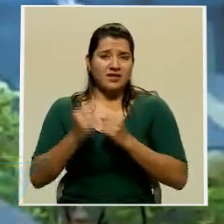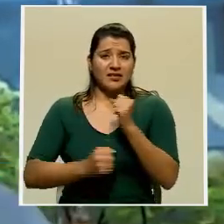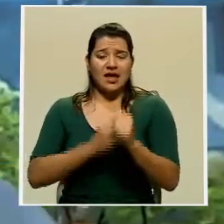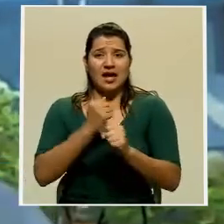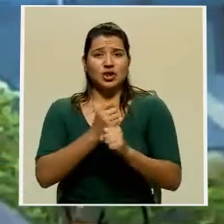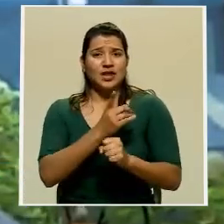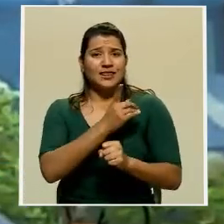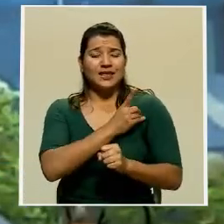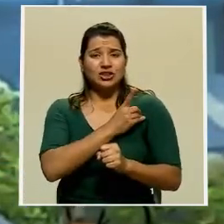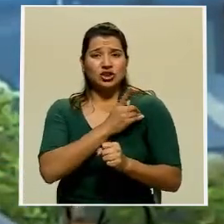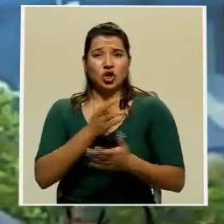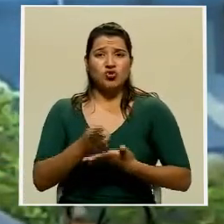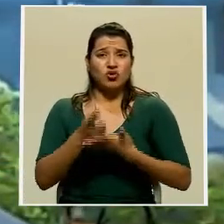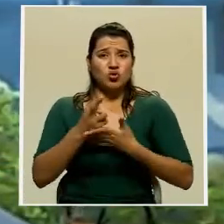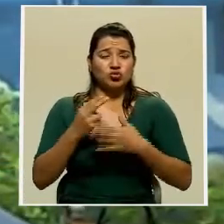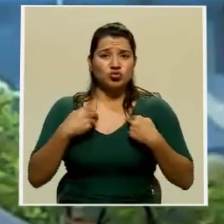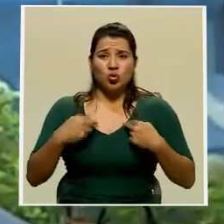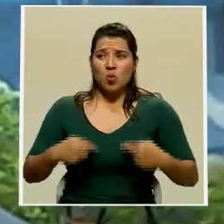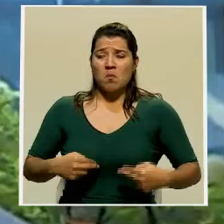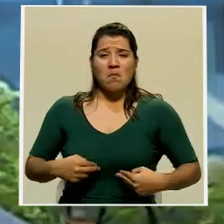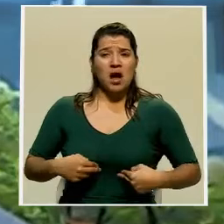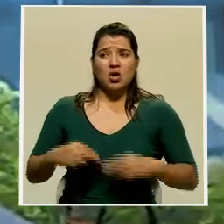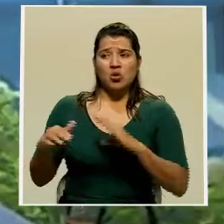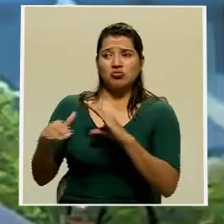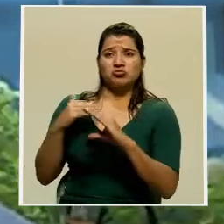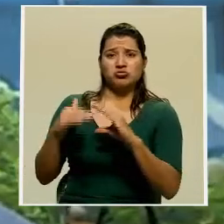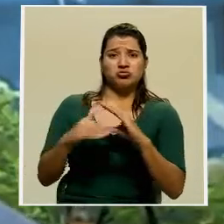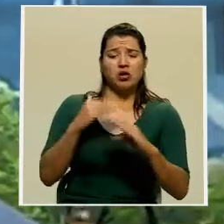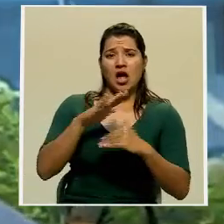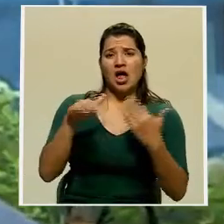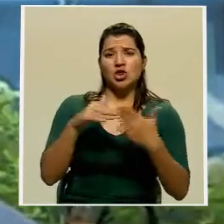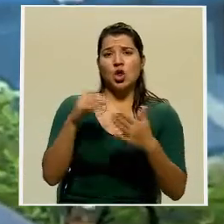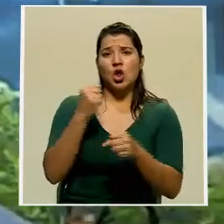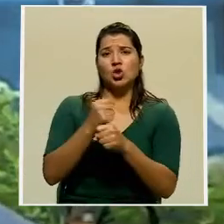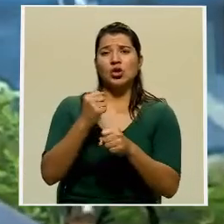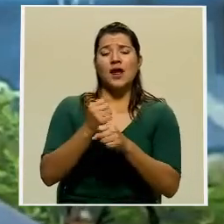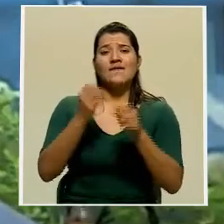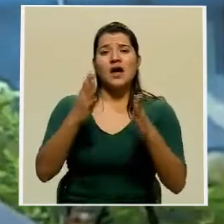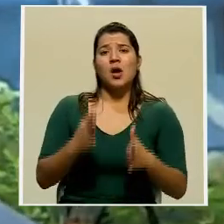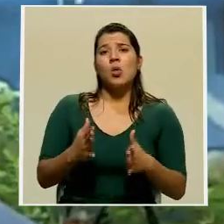Dirección de Recursos Humanos pues notificó vía correo a todos los funcionarios el nombramiento de